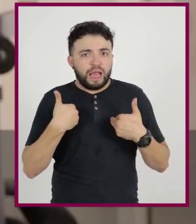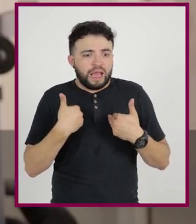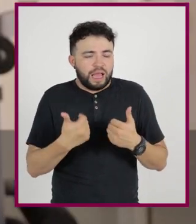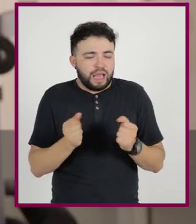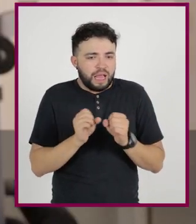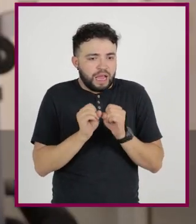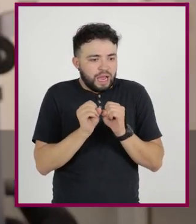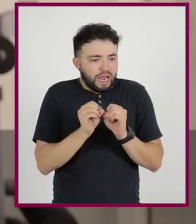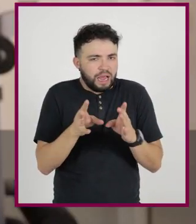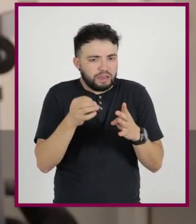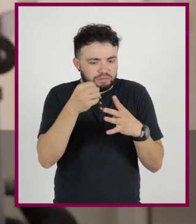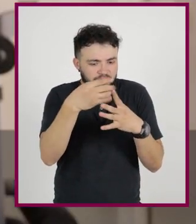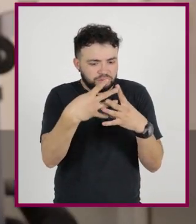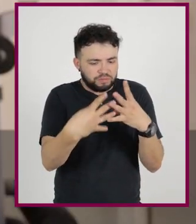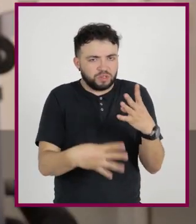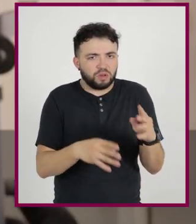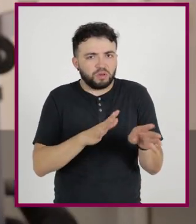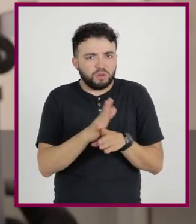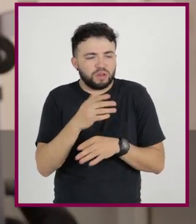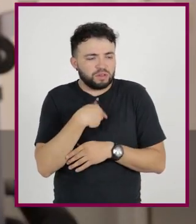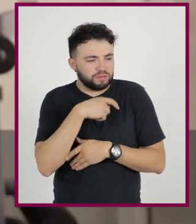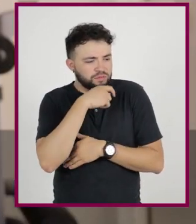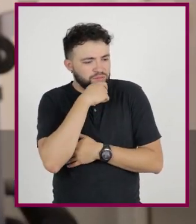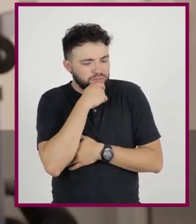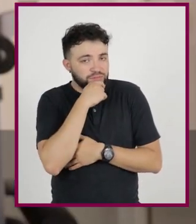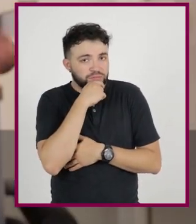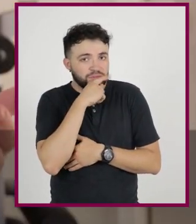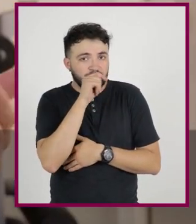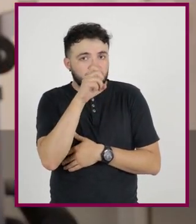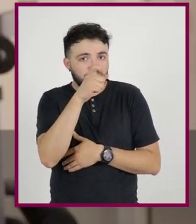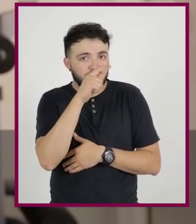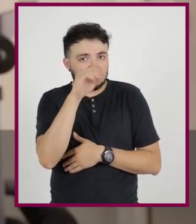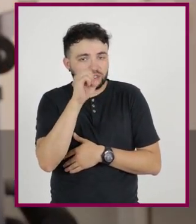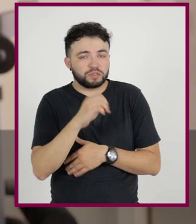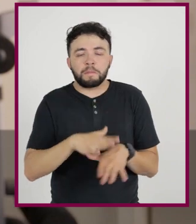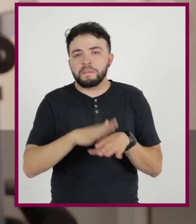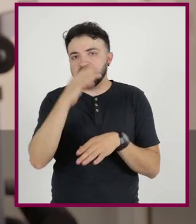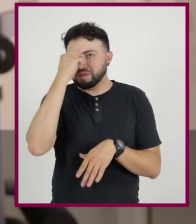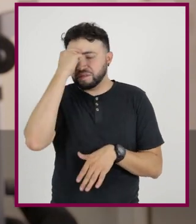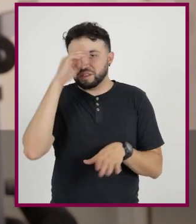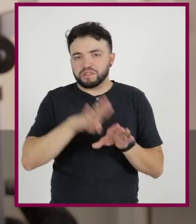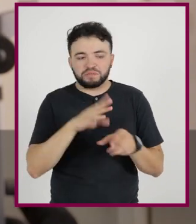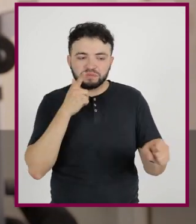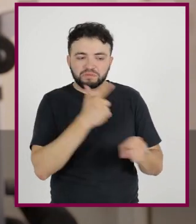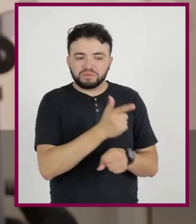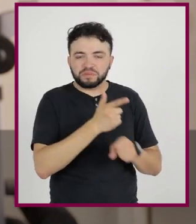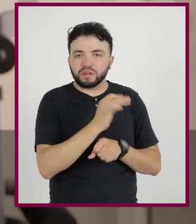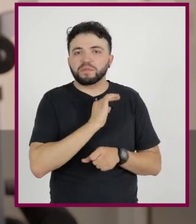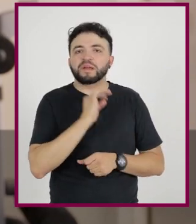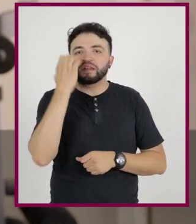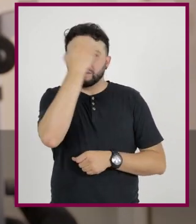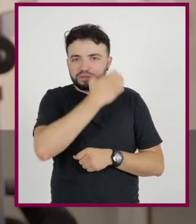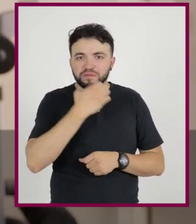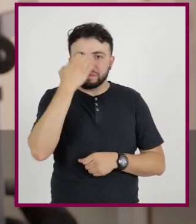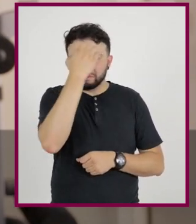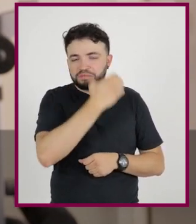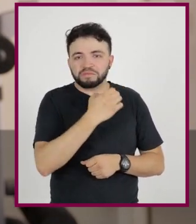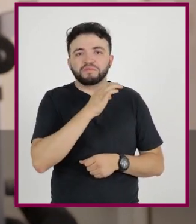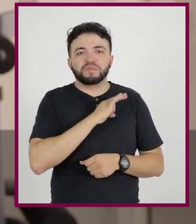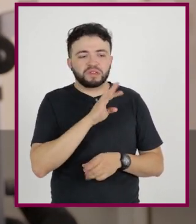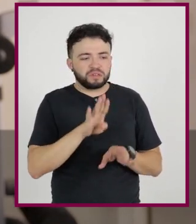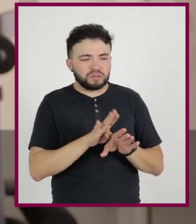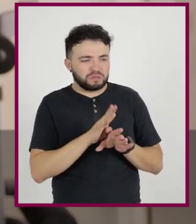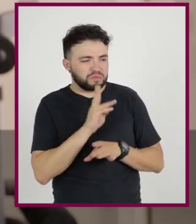tenemos claros cada uno de los elementos que debemos analizar de un texto, será mucho más fácil detectarlos, estudiarlos y